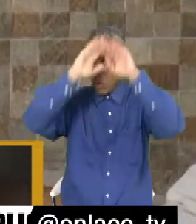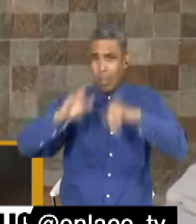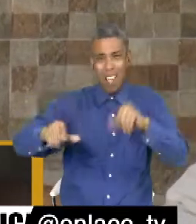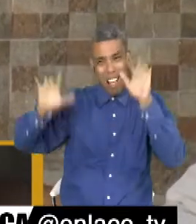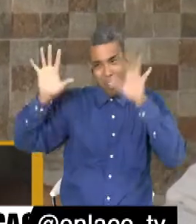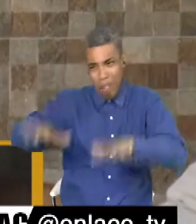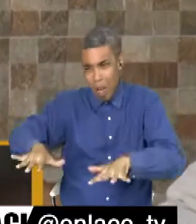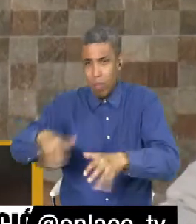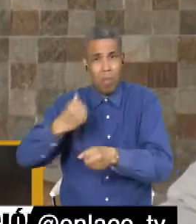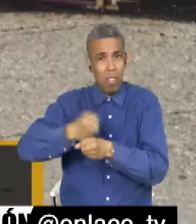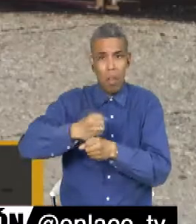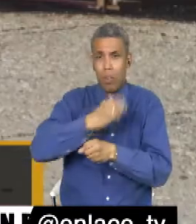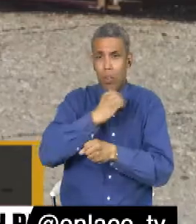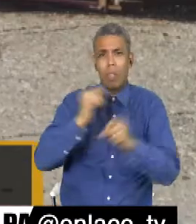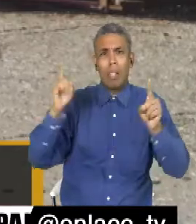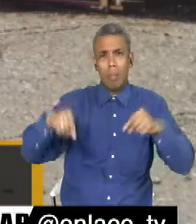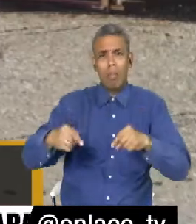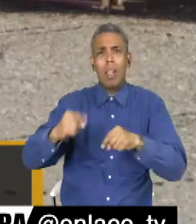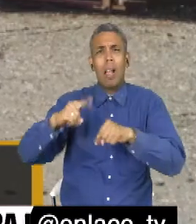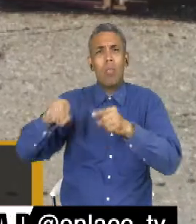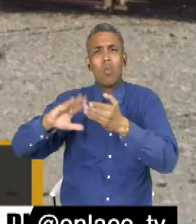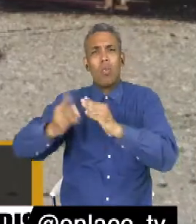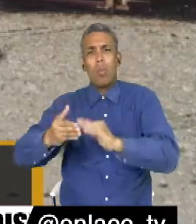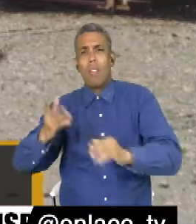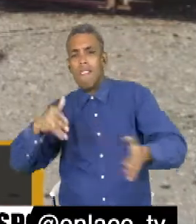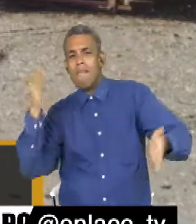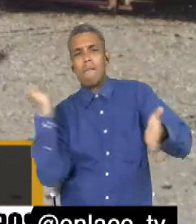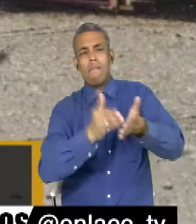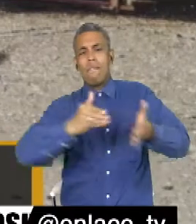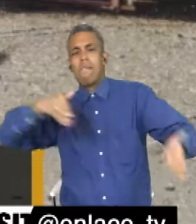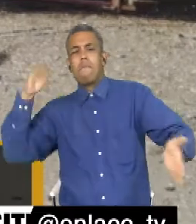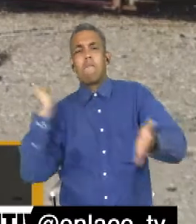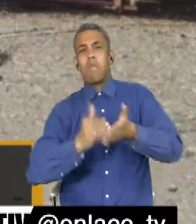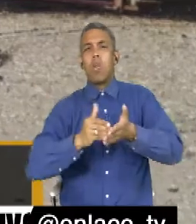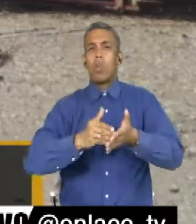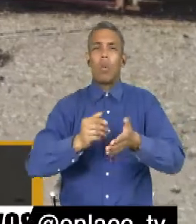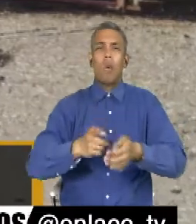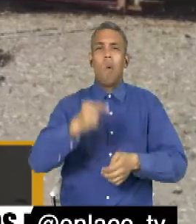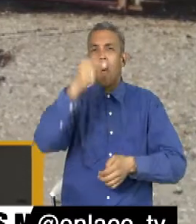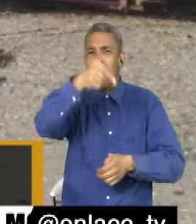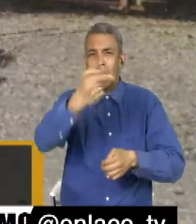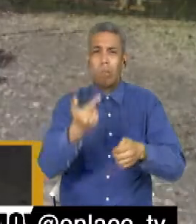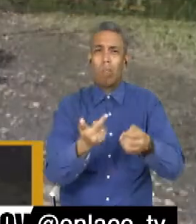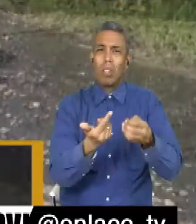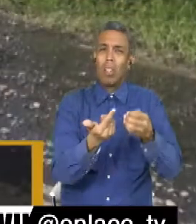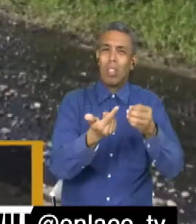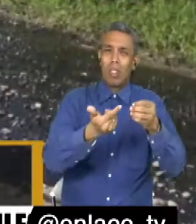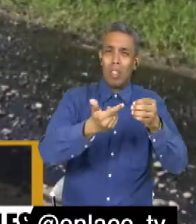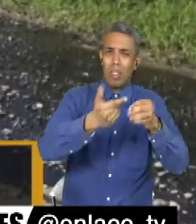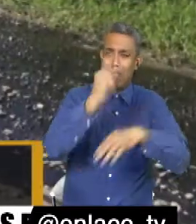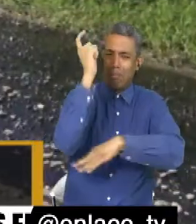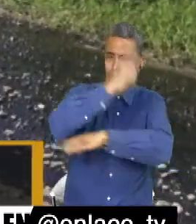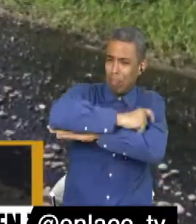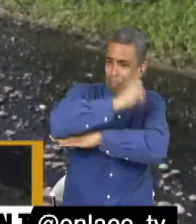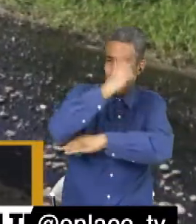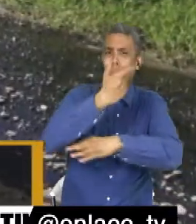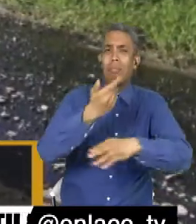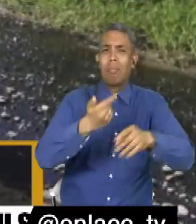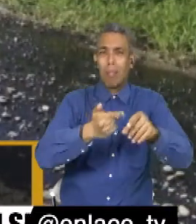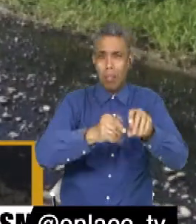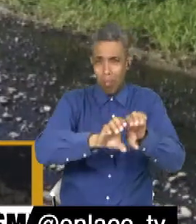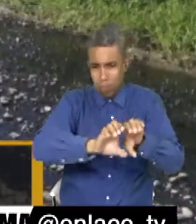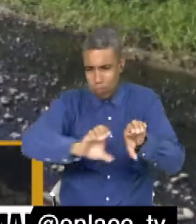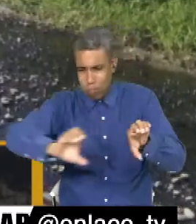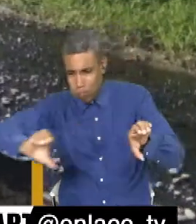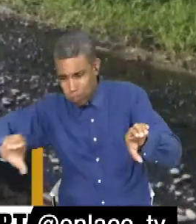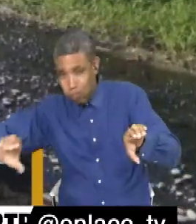sabotajes a la infraestructura, lo que hoy genera una pérdida de 11.000 barriles y con tendencia al alza. Es decir,